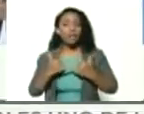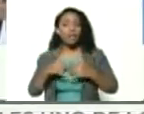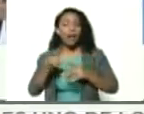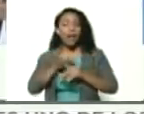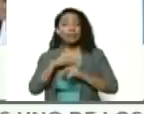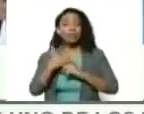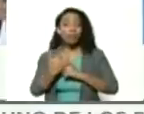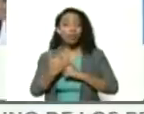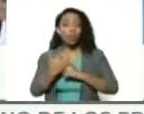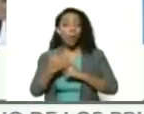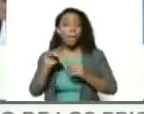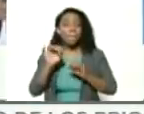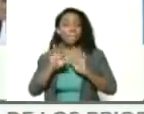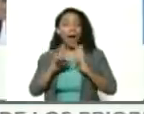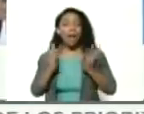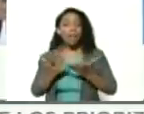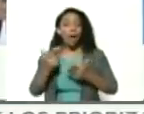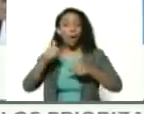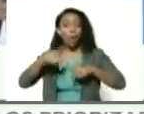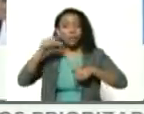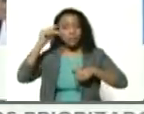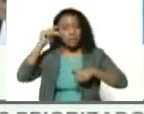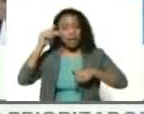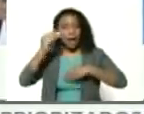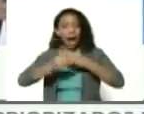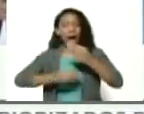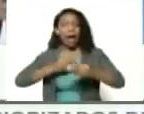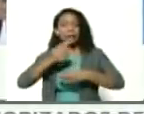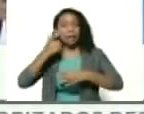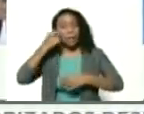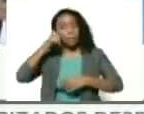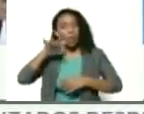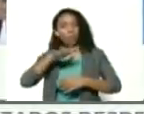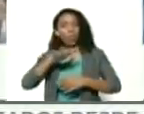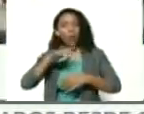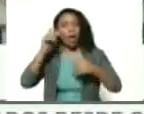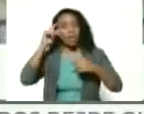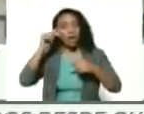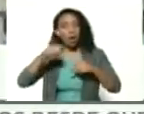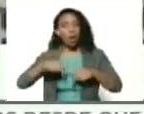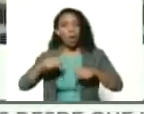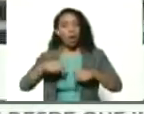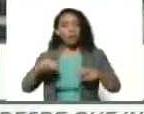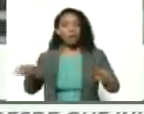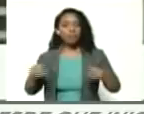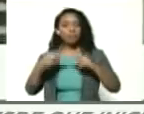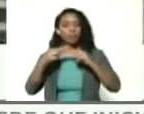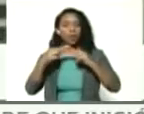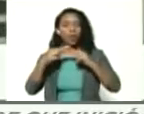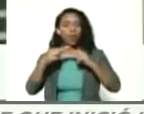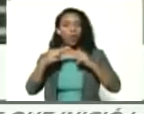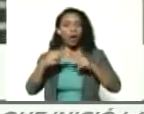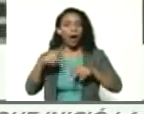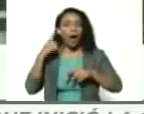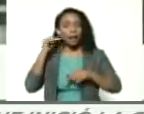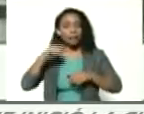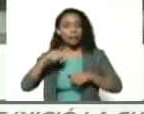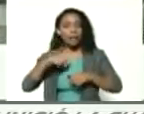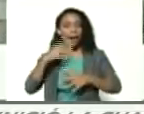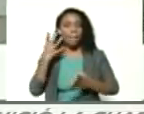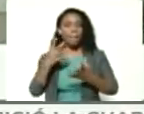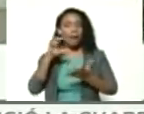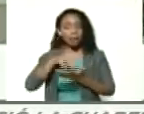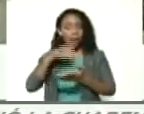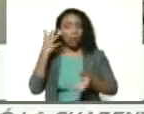situación de pandemia que hoy en día atañe a nuestro pueblo. El día de hoy nos encontramos en El Furrial,